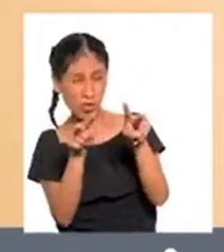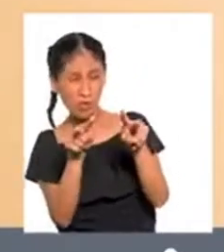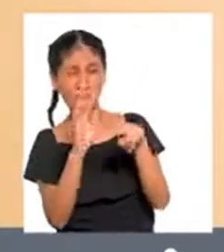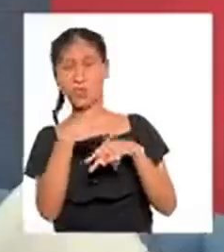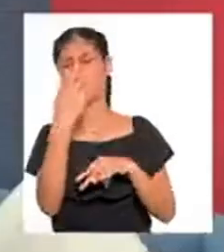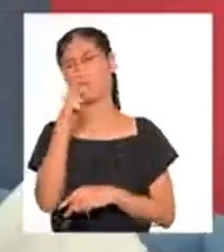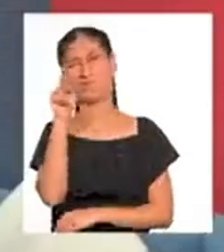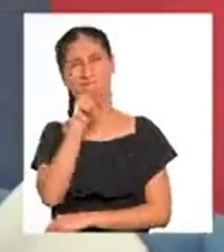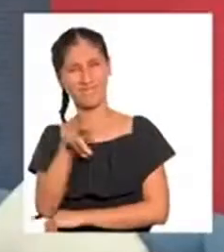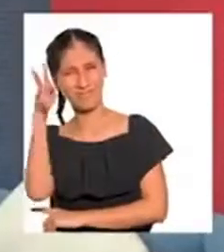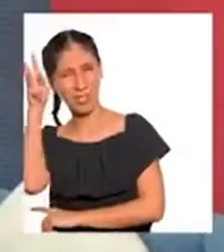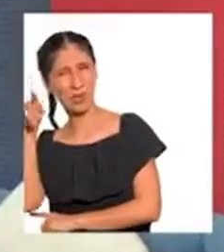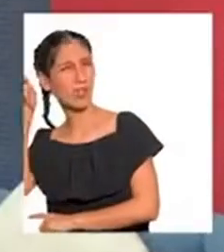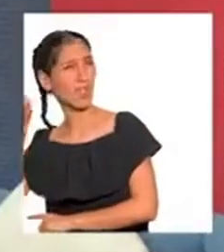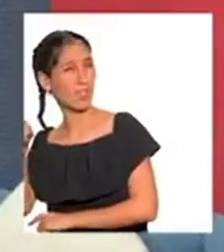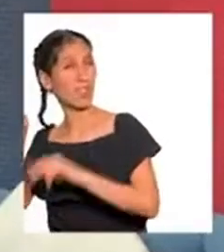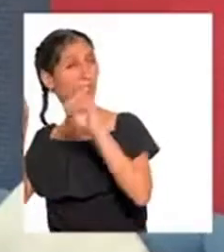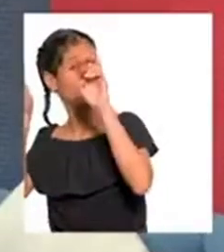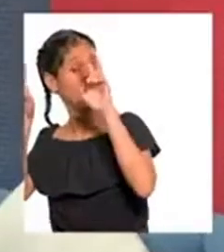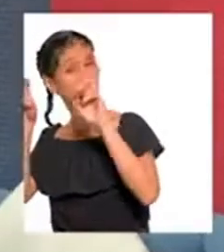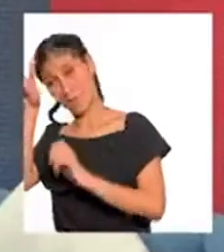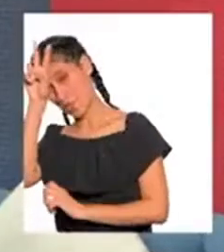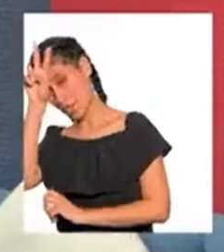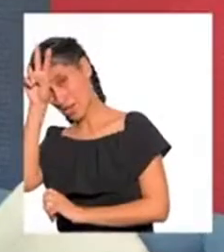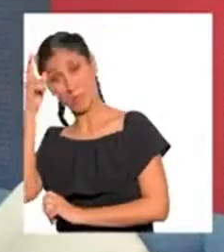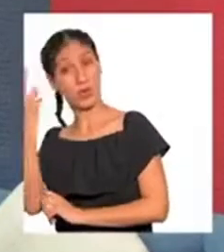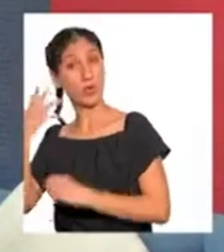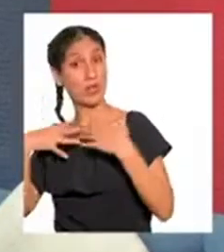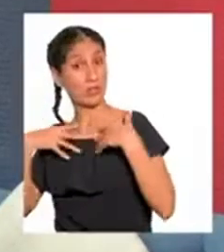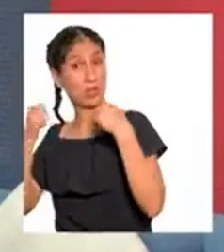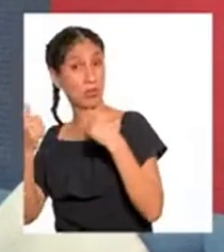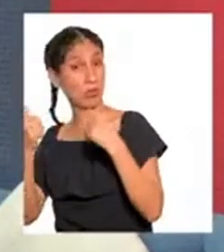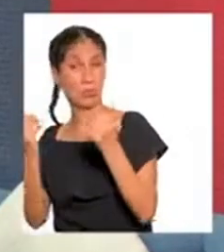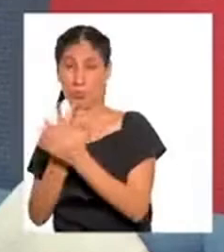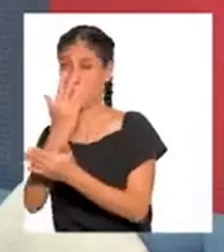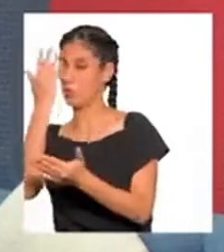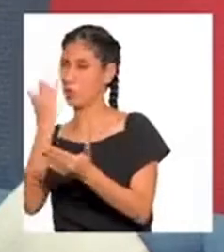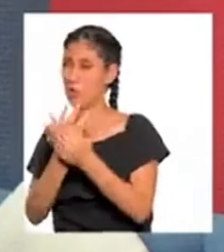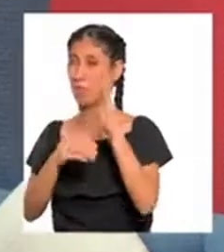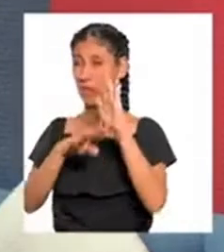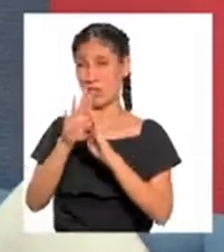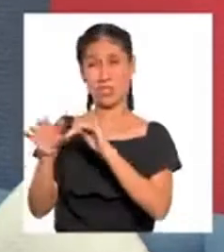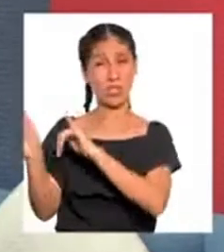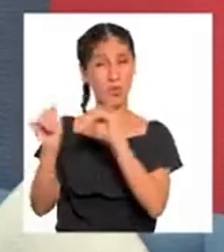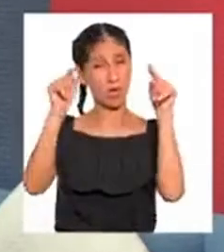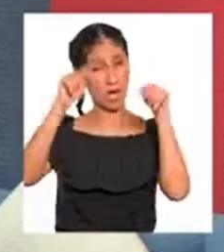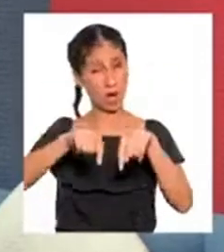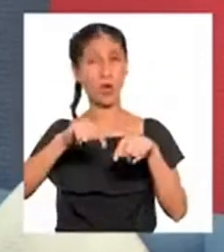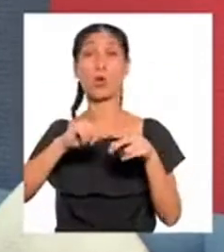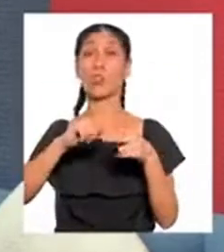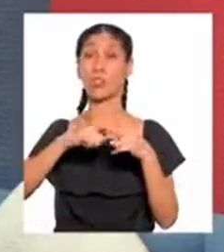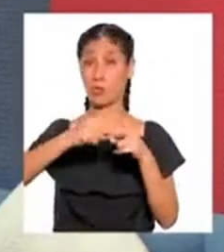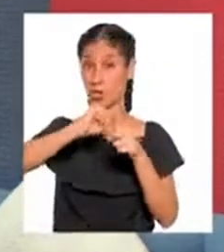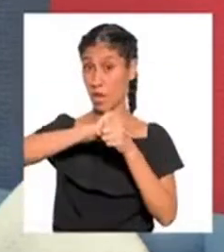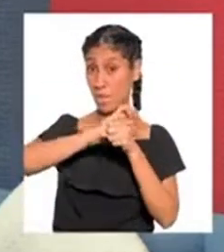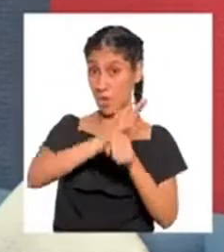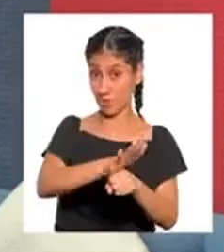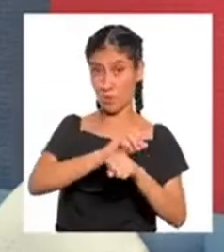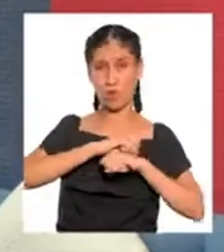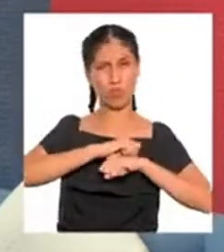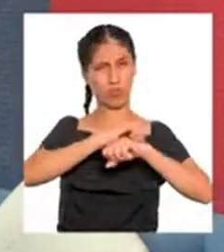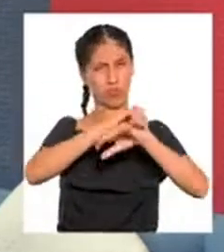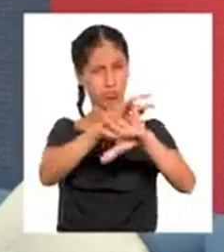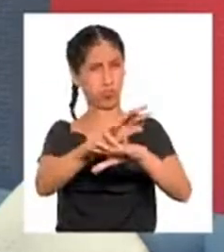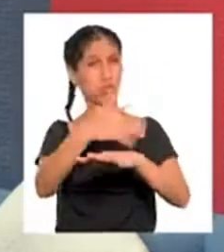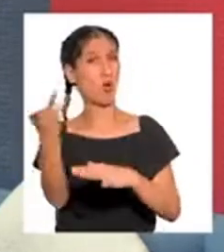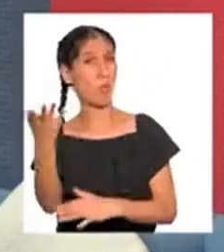salud. Así como hemos observado en esta pandemia, en la que aún hay limitaciones en el sistema de salud y por ello se ha visto necesaria la participación